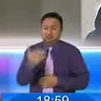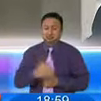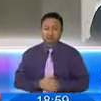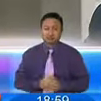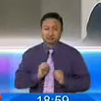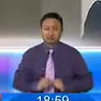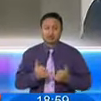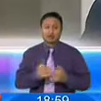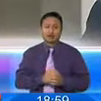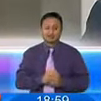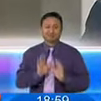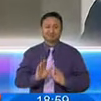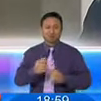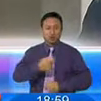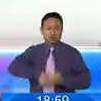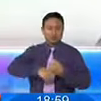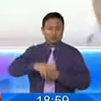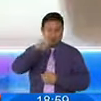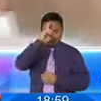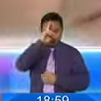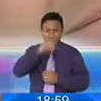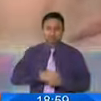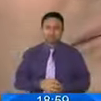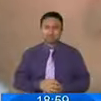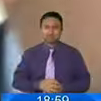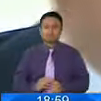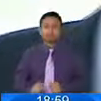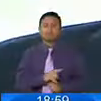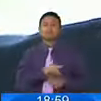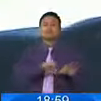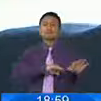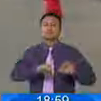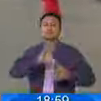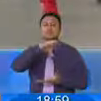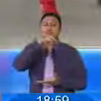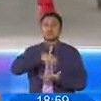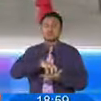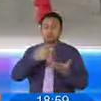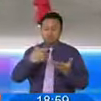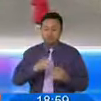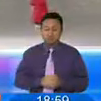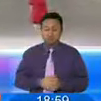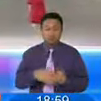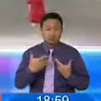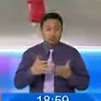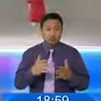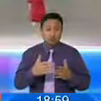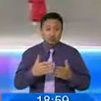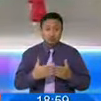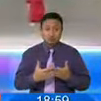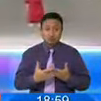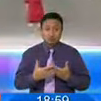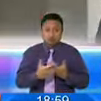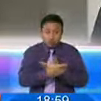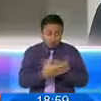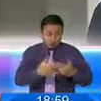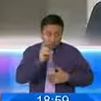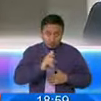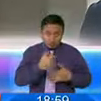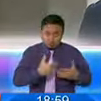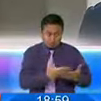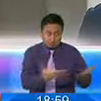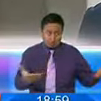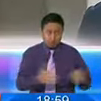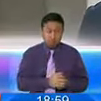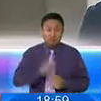para chantajearnos en términos de los cadáveres. El secretario destacó que el Estado ha dispuesto todas las facilidades para recuperar los cuerpos. De hecho,